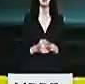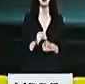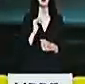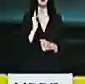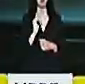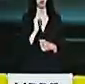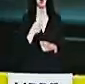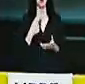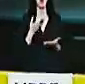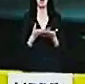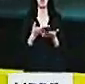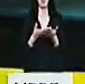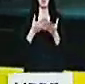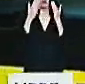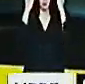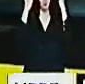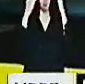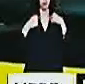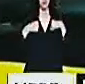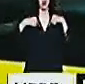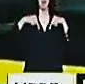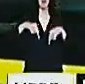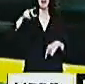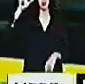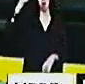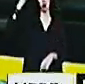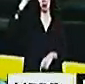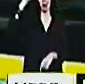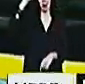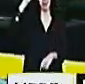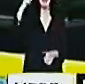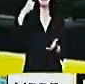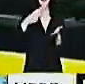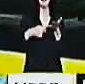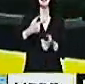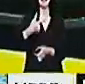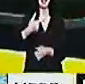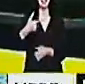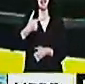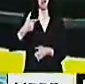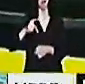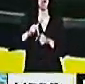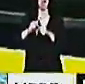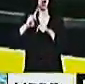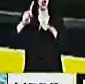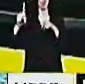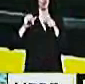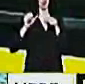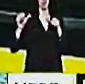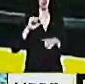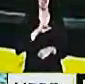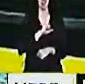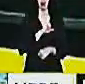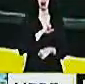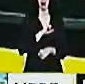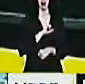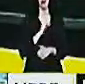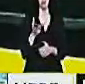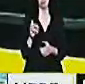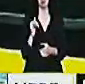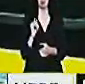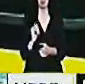Sí, bueno, aprovecho de saludarles desde Coyhaique, ¿verdad? 1.700 kilómetros de Santiago, a propósito del tema también que estamos